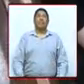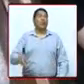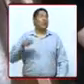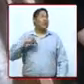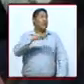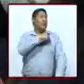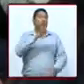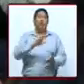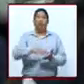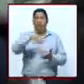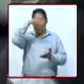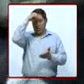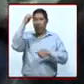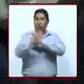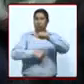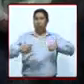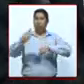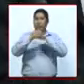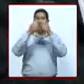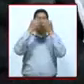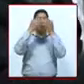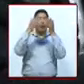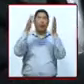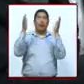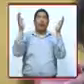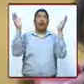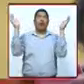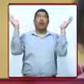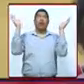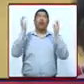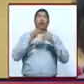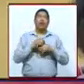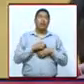Hemos aprendido a convivir, a ser más abiertos.